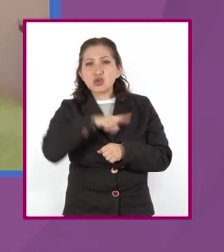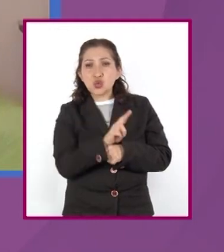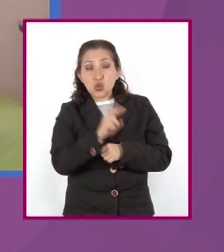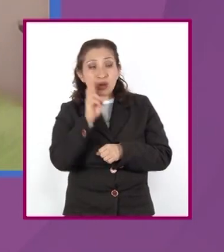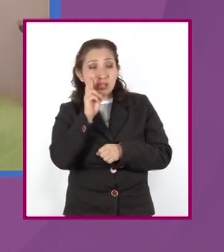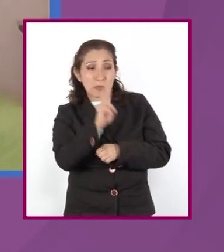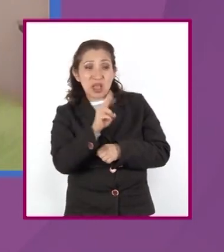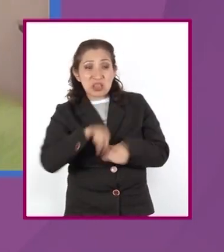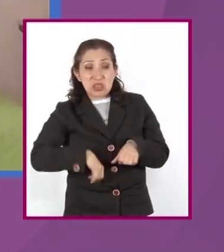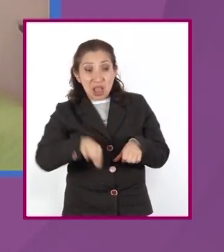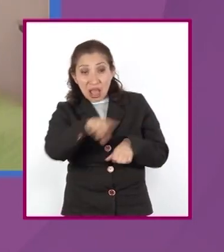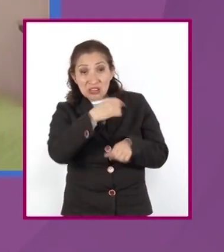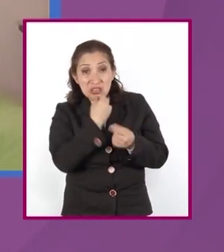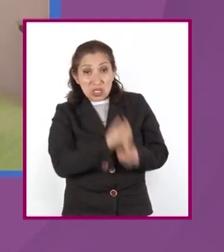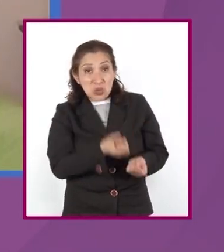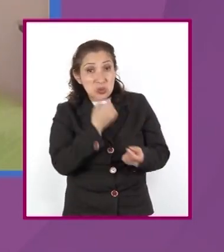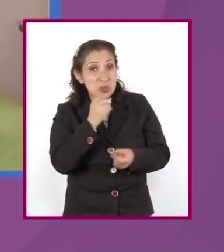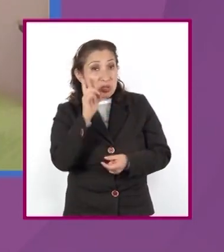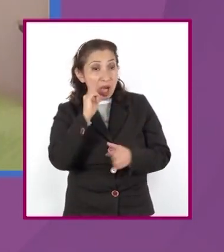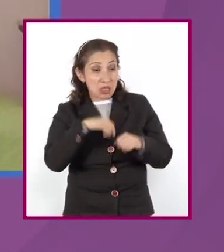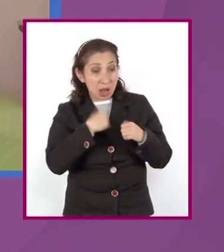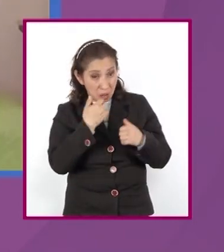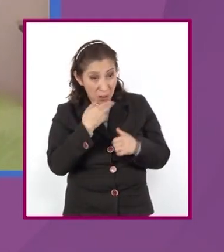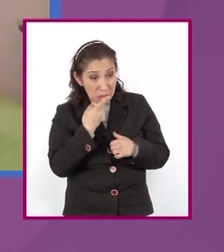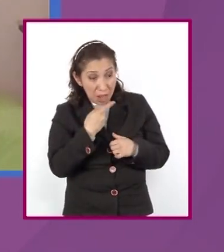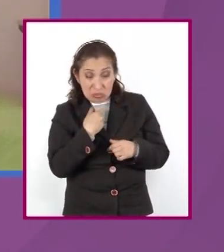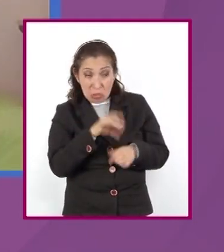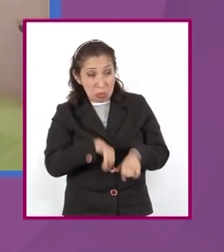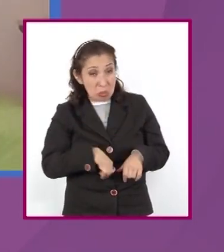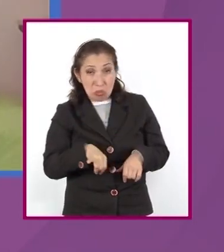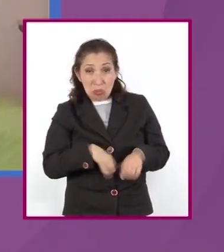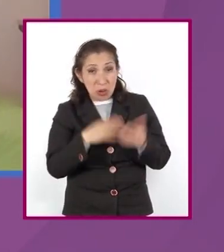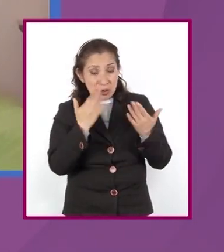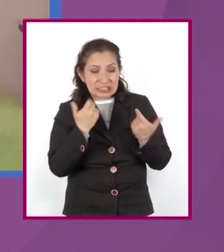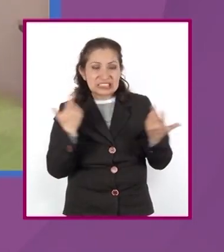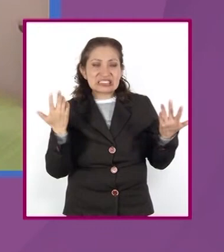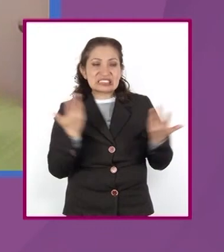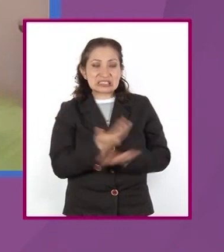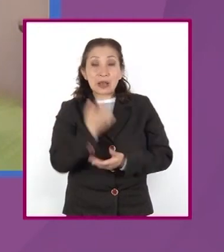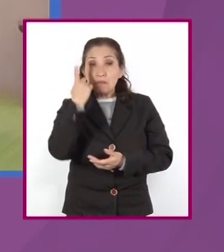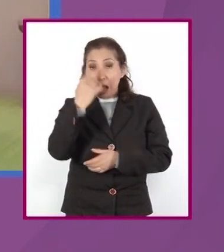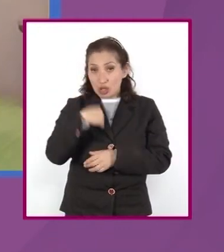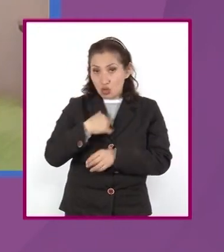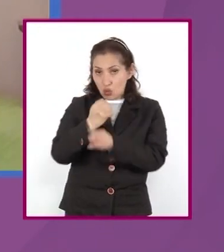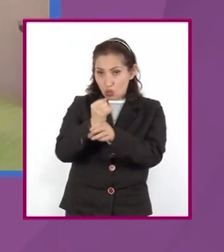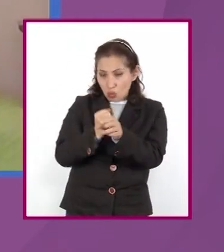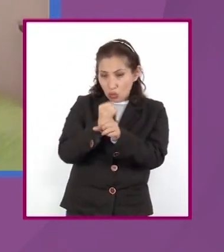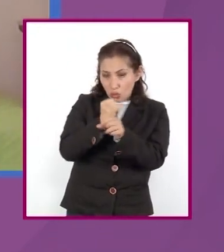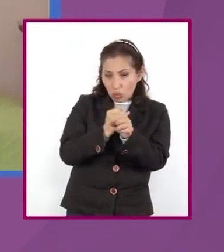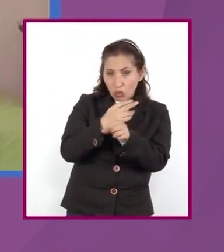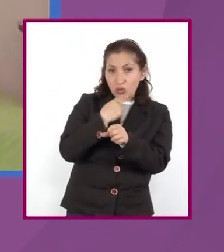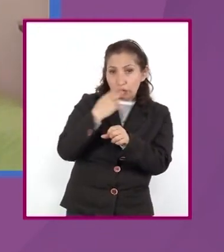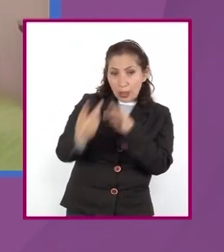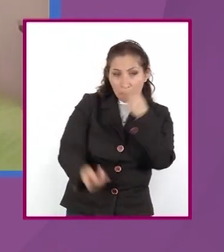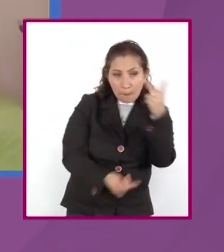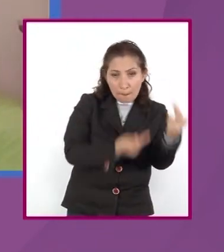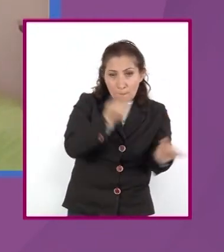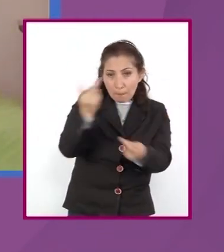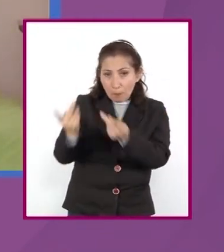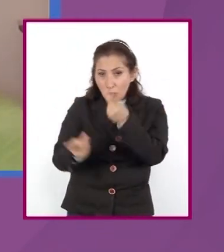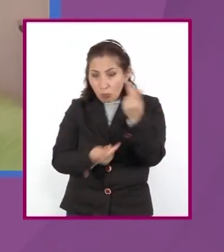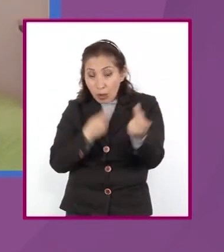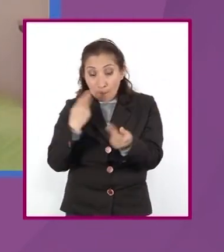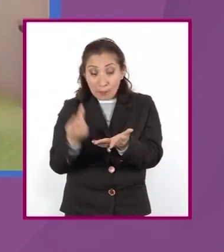el desinterés de niñas, niños y adolescentes por hablarla. Para recabar información, se aplicaron cuestionarios.